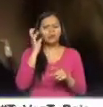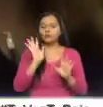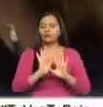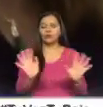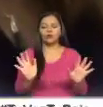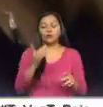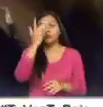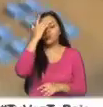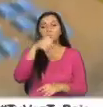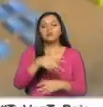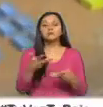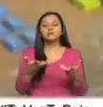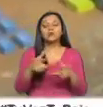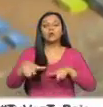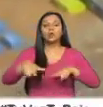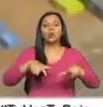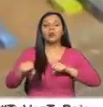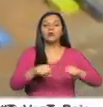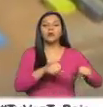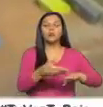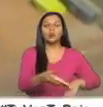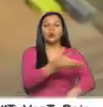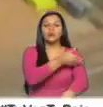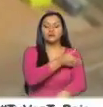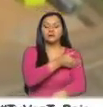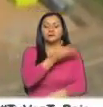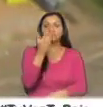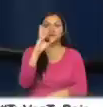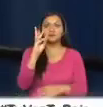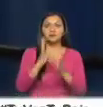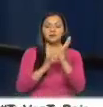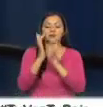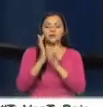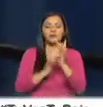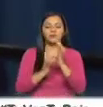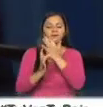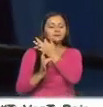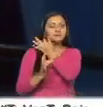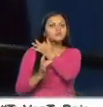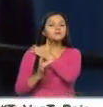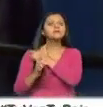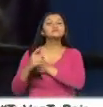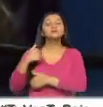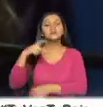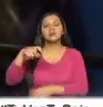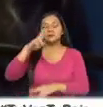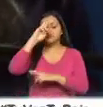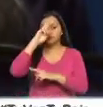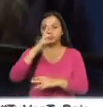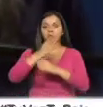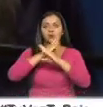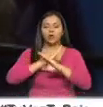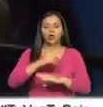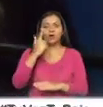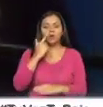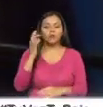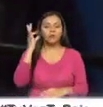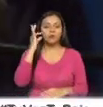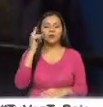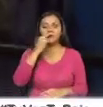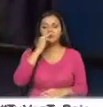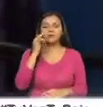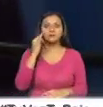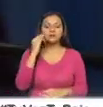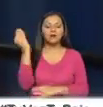manifestaciones en las zonas afectadas por el terremoto del pasado 16 de abril. Poder proteger a las mujeres, a los niños, a las niñas, a las